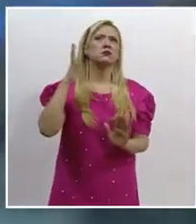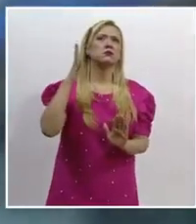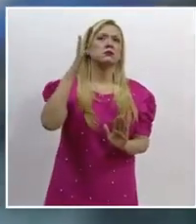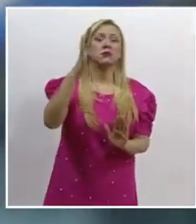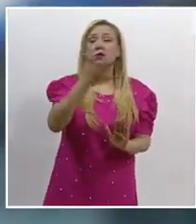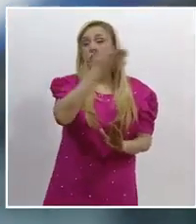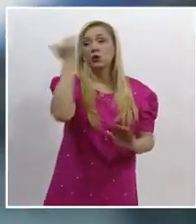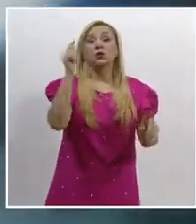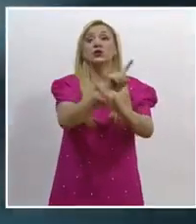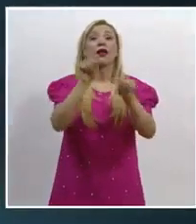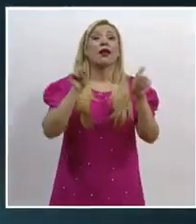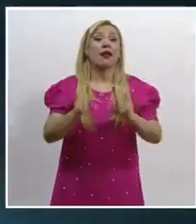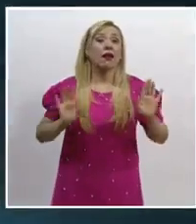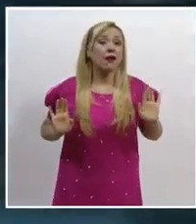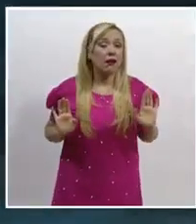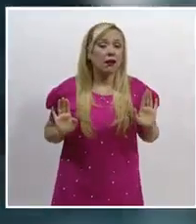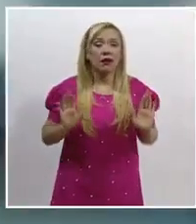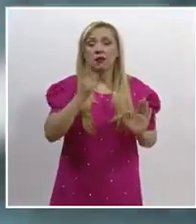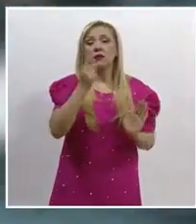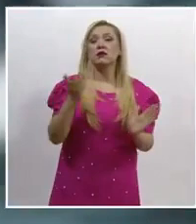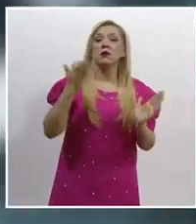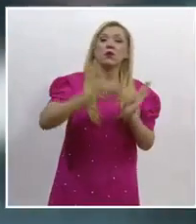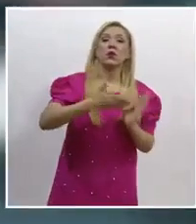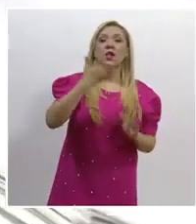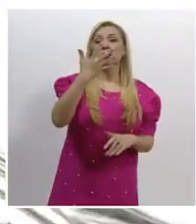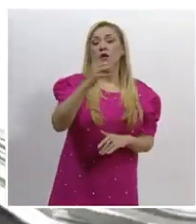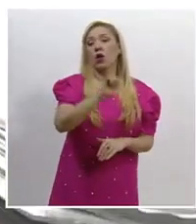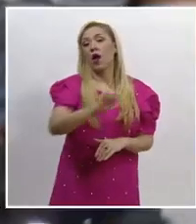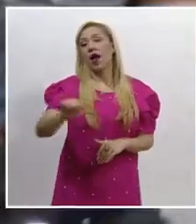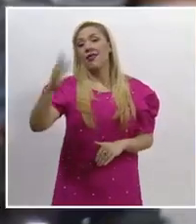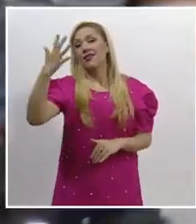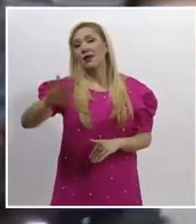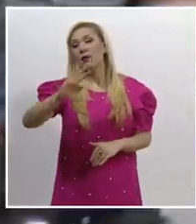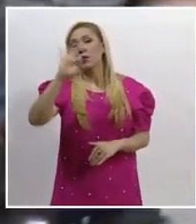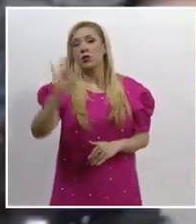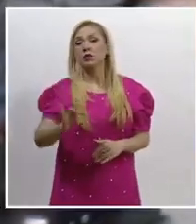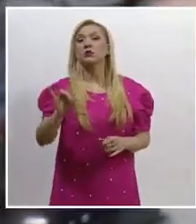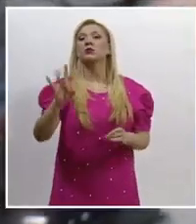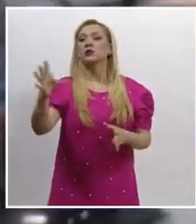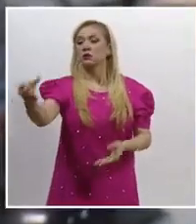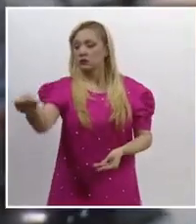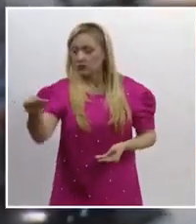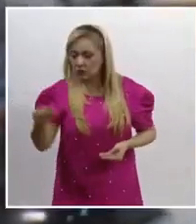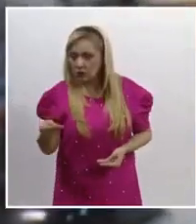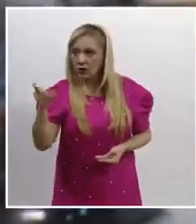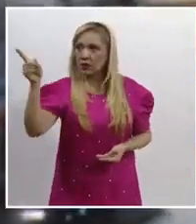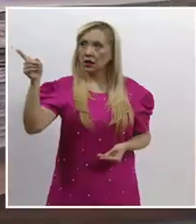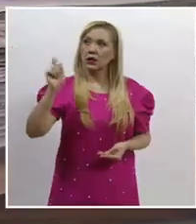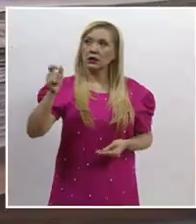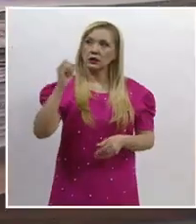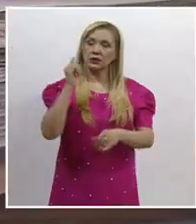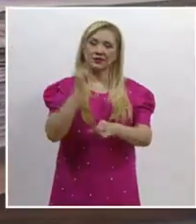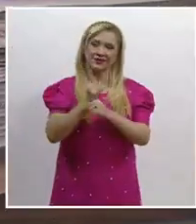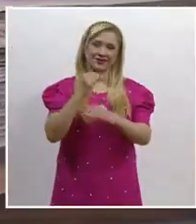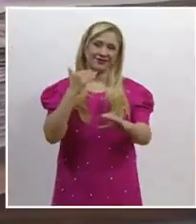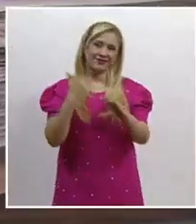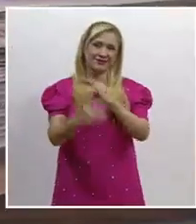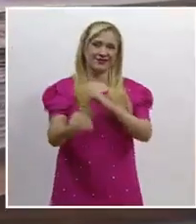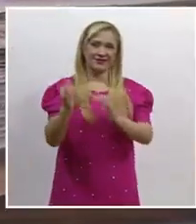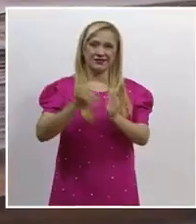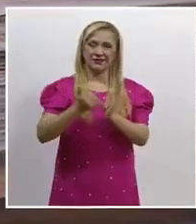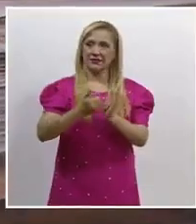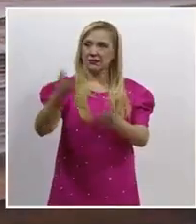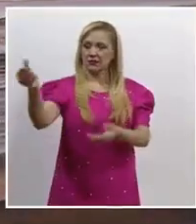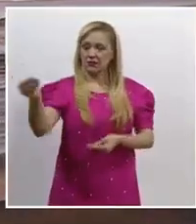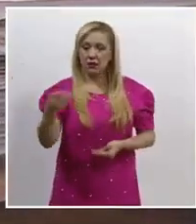incierta, pues la norma impone una multa de 5 al 10% de cada comprobante fiscal expedido por Internet, en caso de no cancelarlo